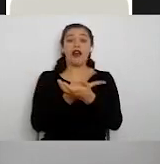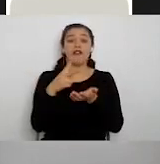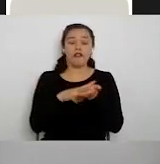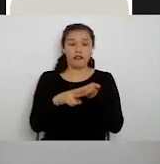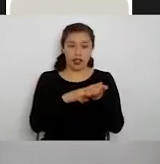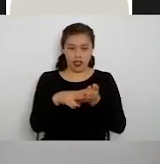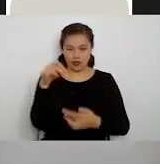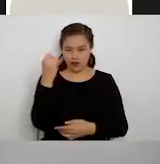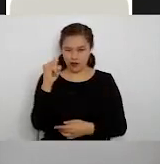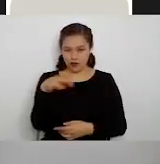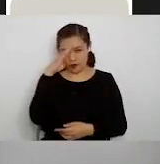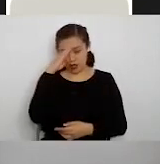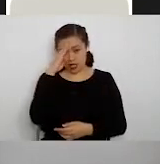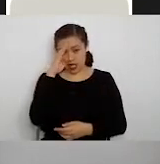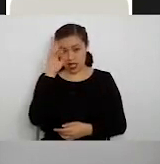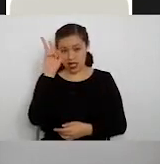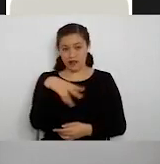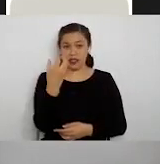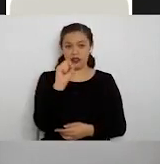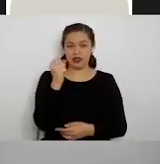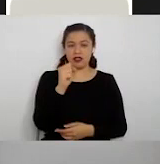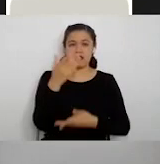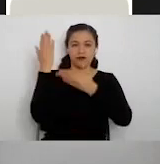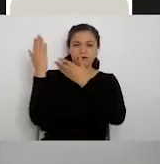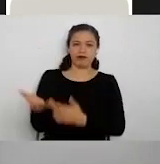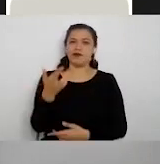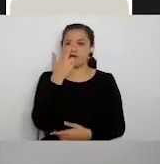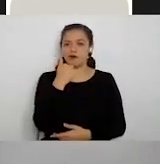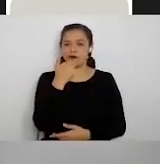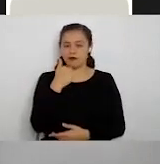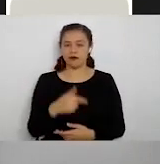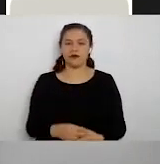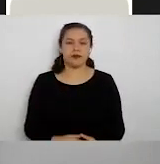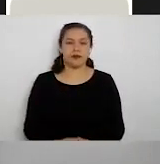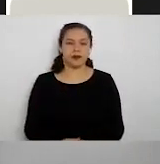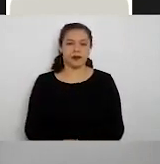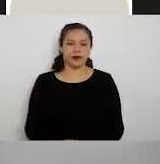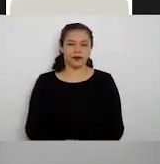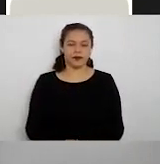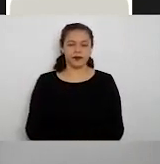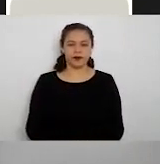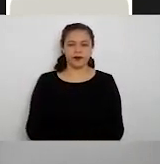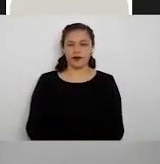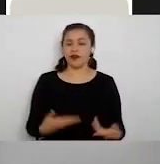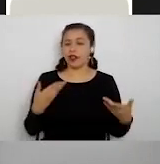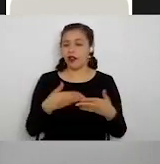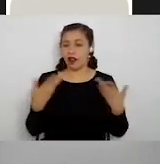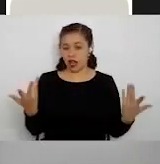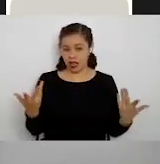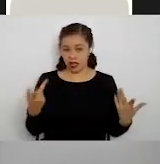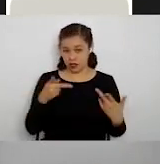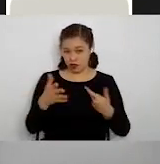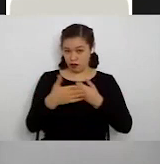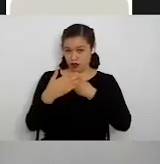junio y esto es lo que dijo en septiembre. Pues si pensamos que ahora va a cambiar su